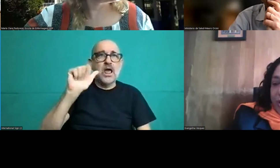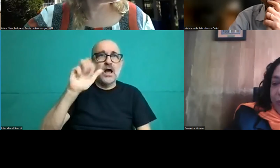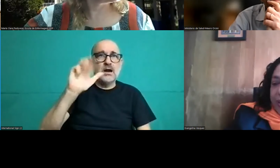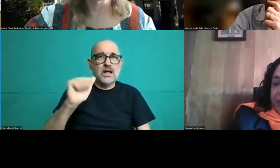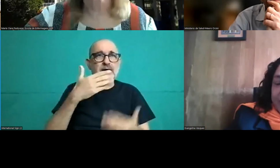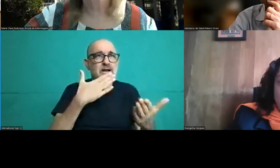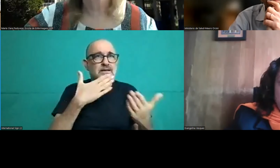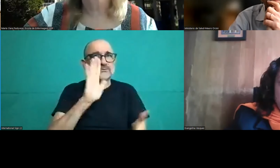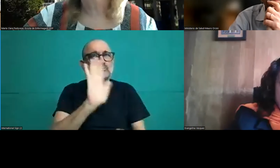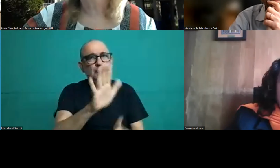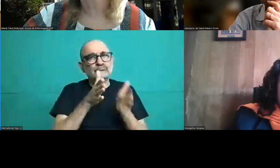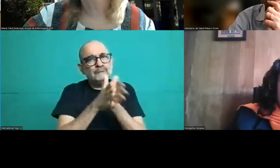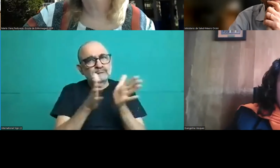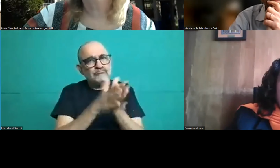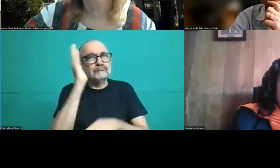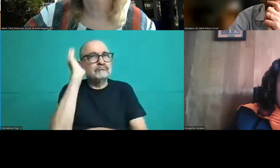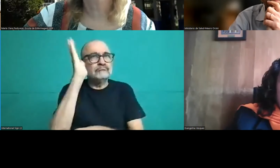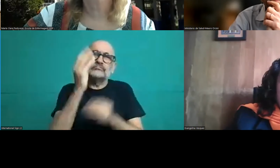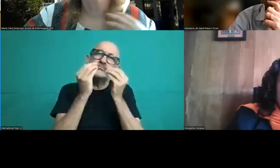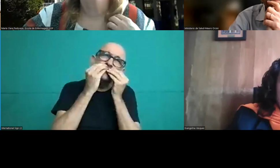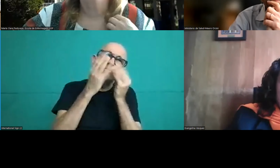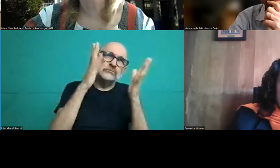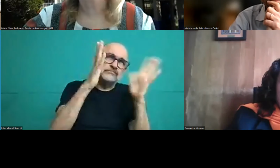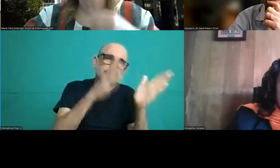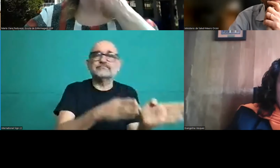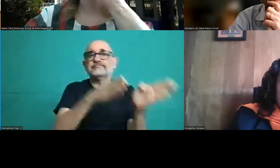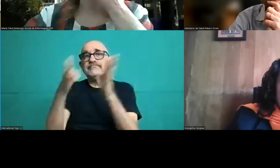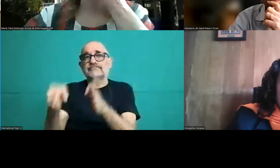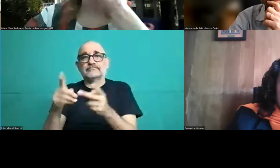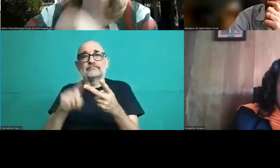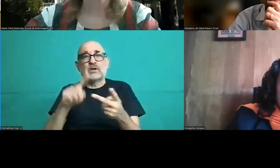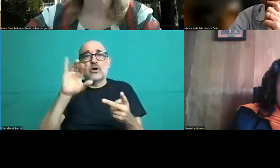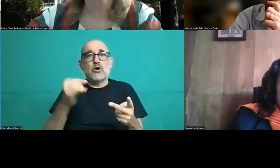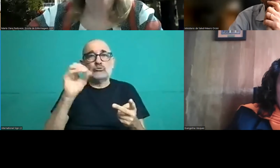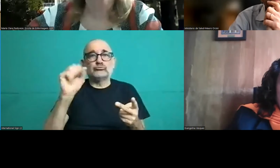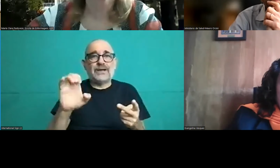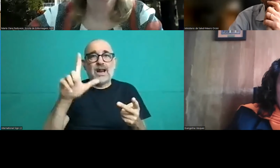con José Luis Nates, por favor. Gracias.